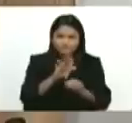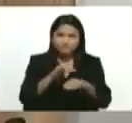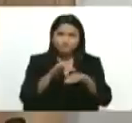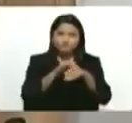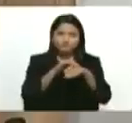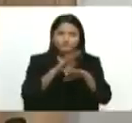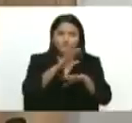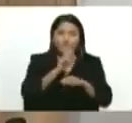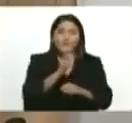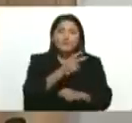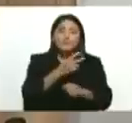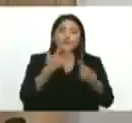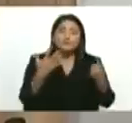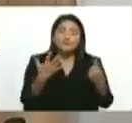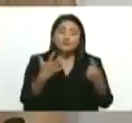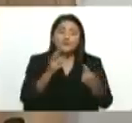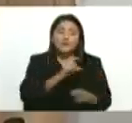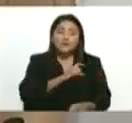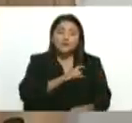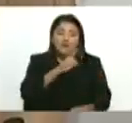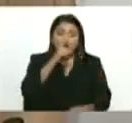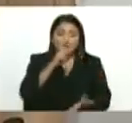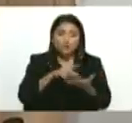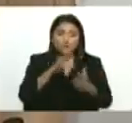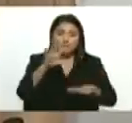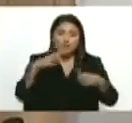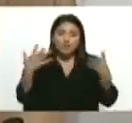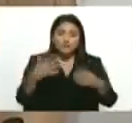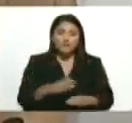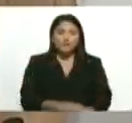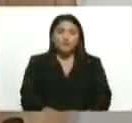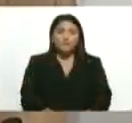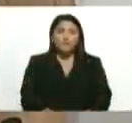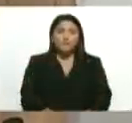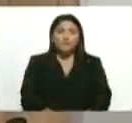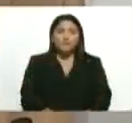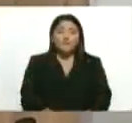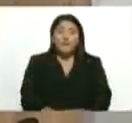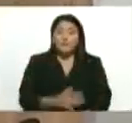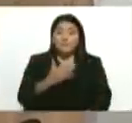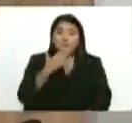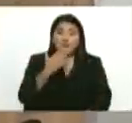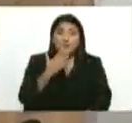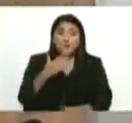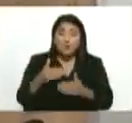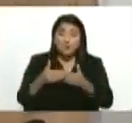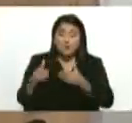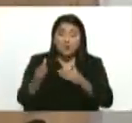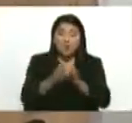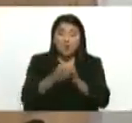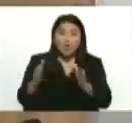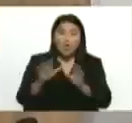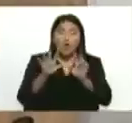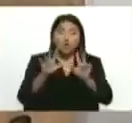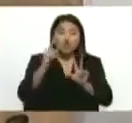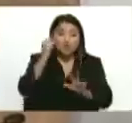fecha, 26 de enero del año 2019. De no producirse en los próximos 8 días,